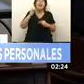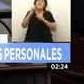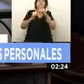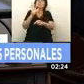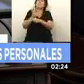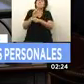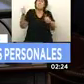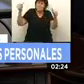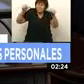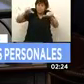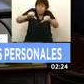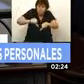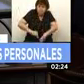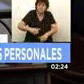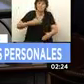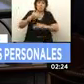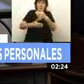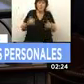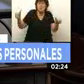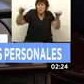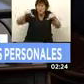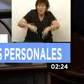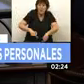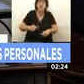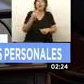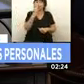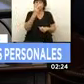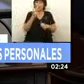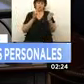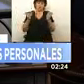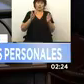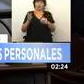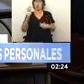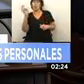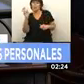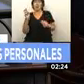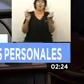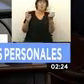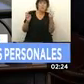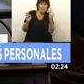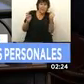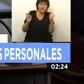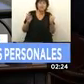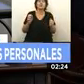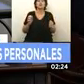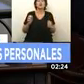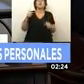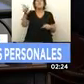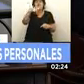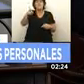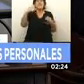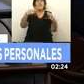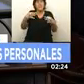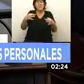el proceso de economía bimonetaria que tenemos hoy en la Argentina no les parece que es hora de sentarse con las